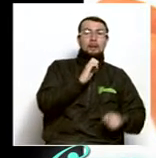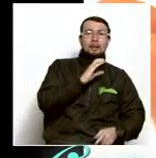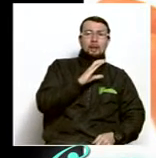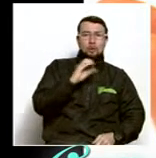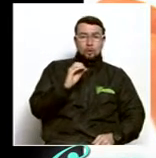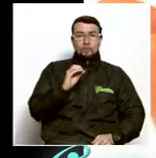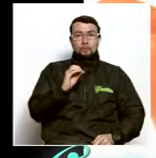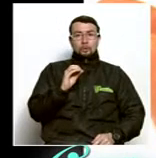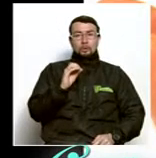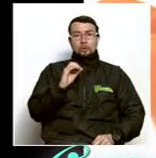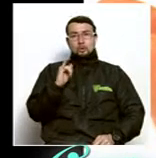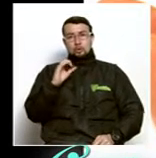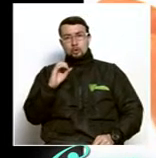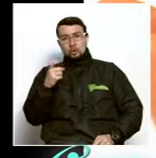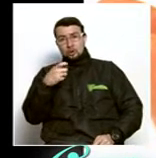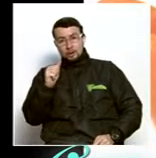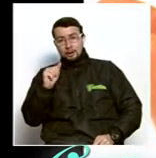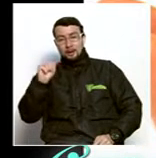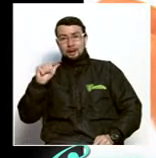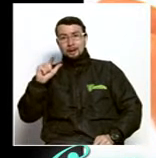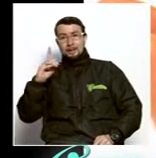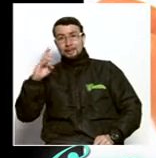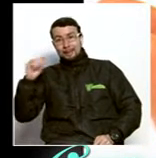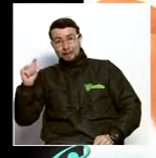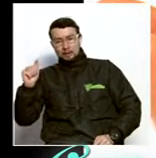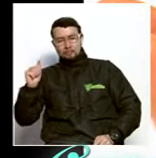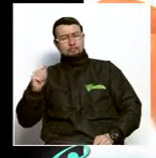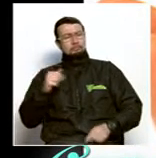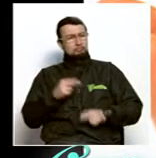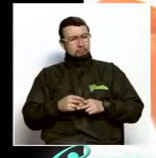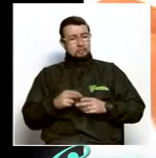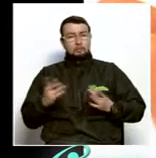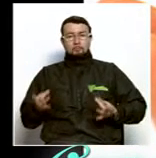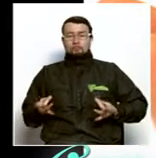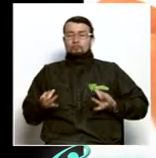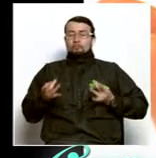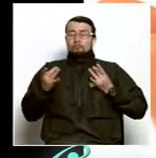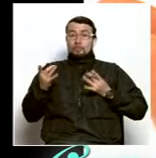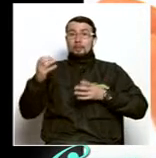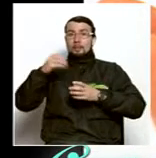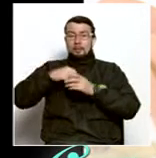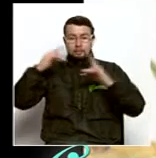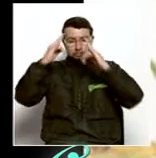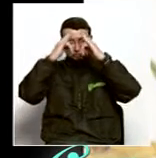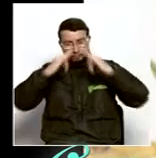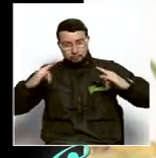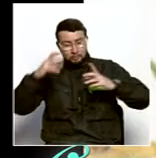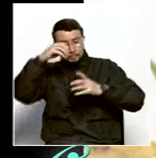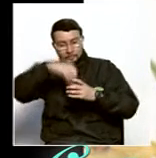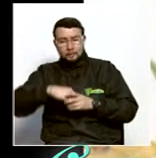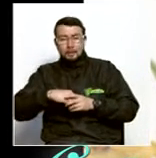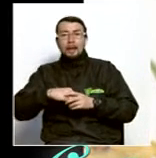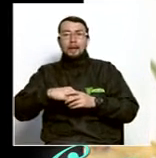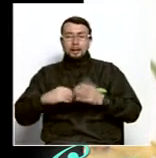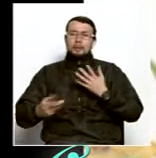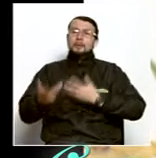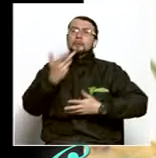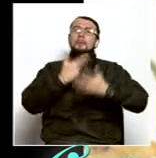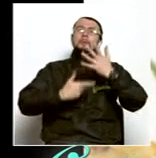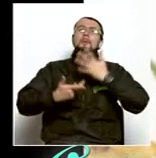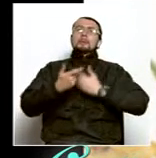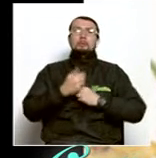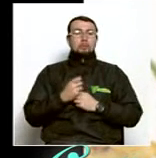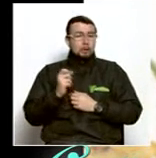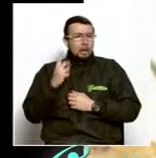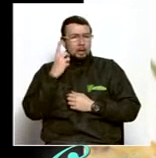Aldea le da como una connotación diferente, porque dentro de las Ecoyoga Aldeas también estamos promoviendo algo, no solo